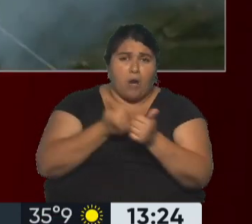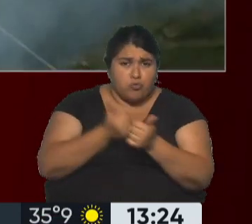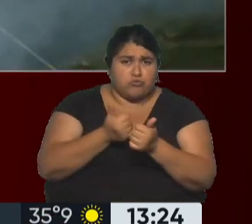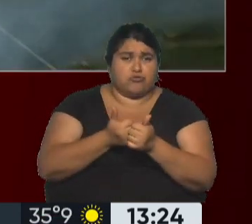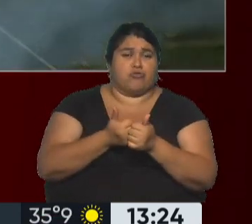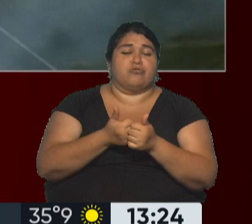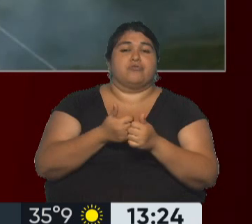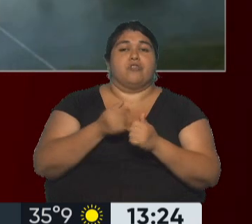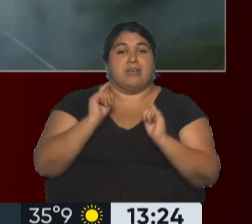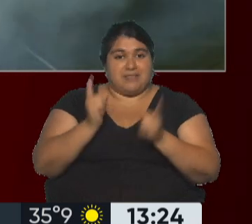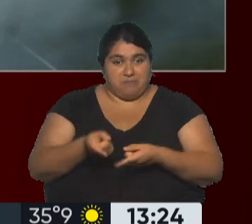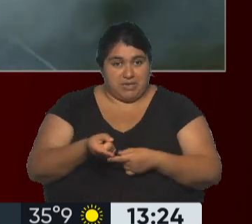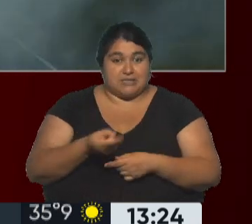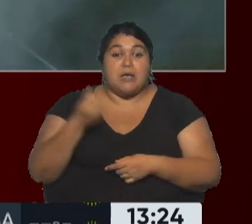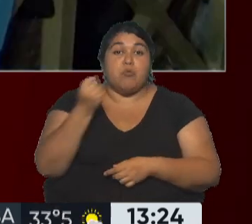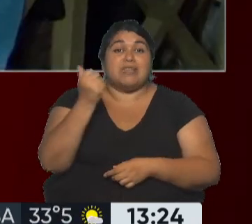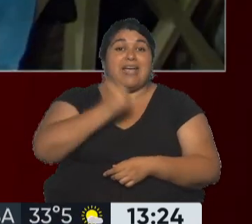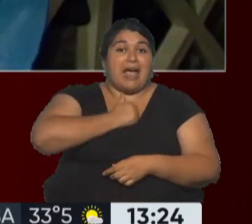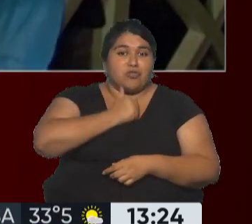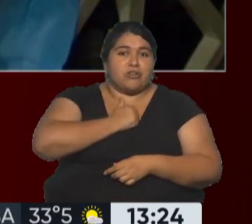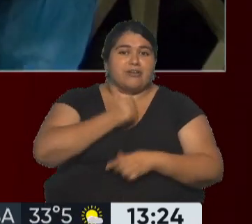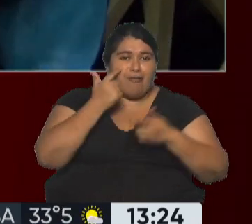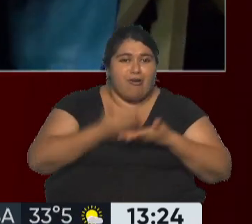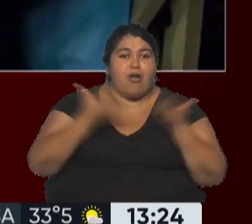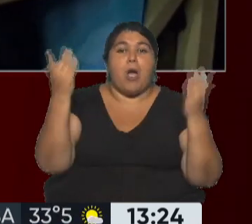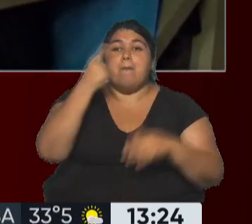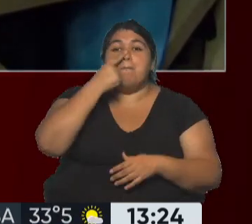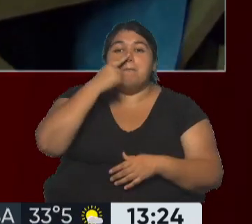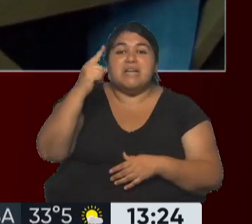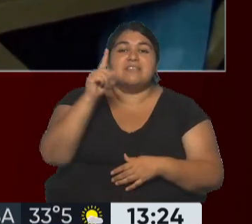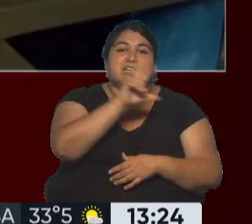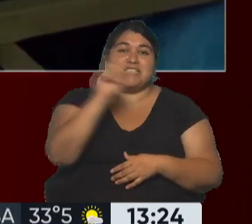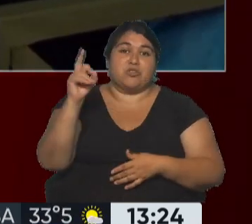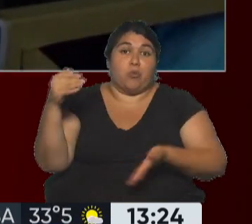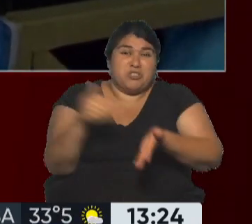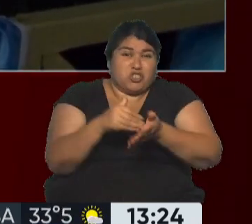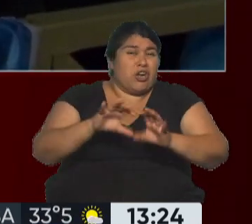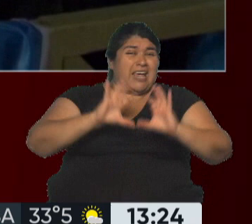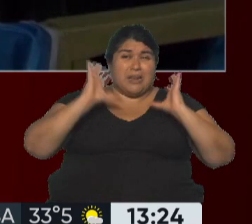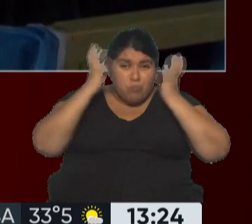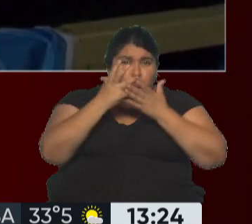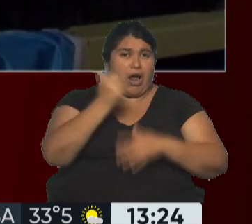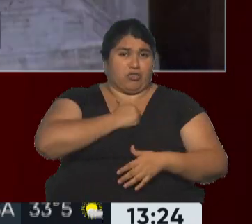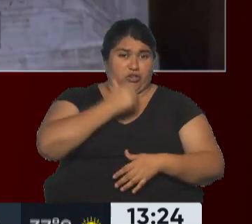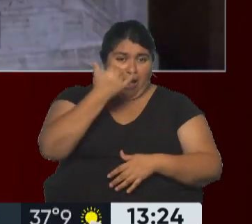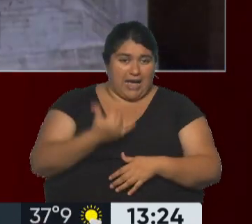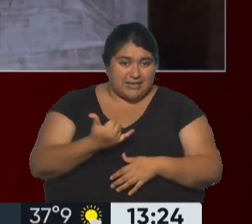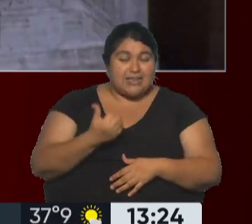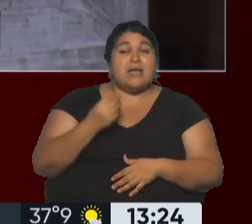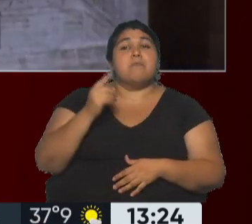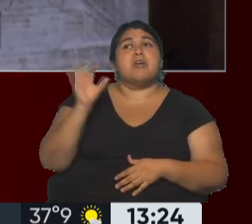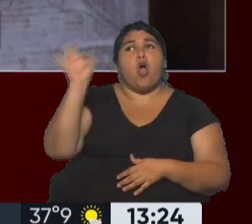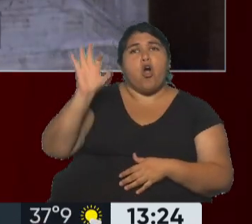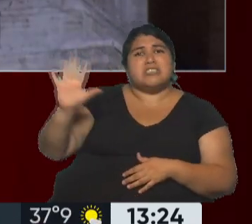catolicismo gane más legitimidad. Son 1.300 millones en el mundo, pero este espacio occidental y el